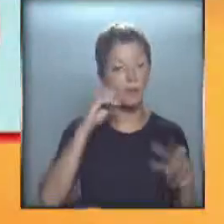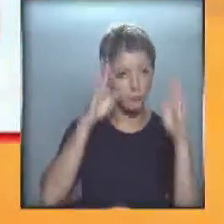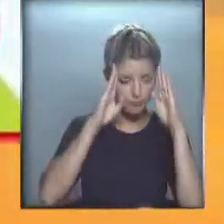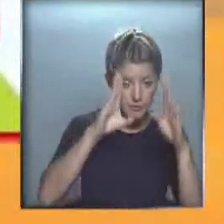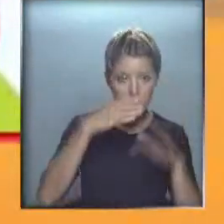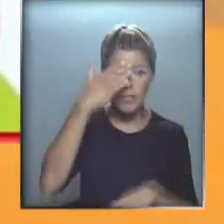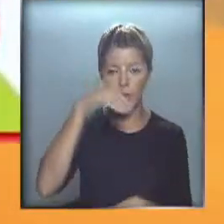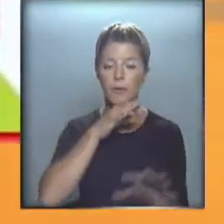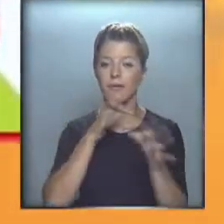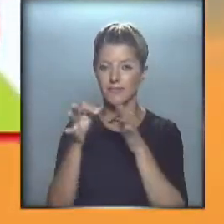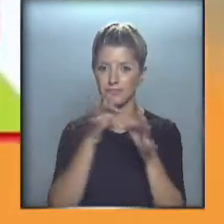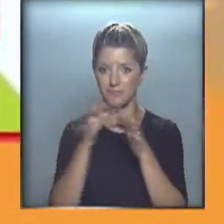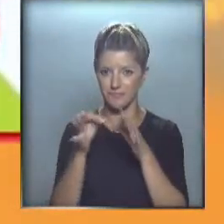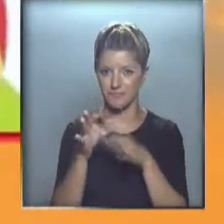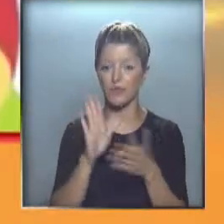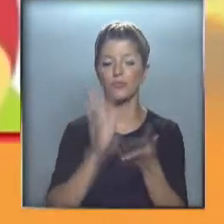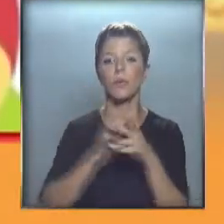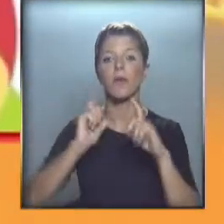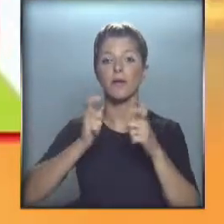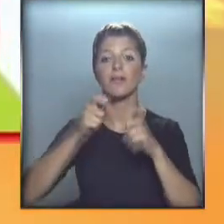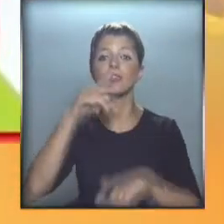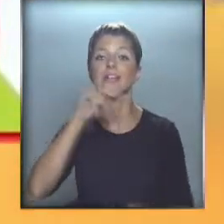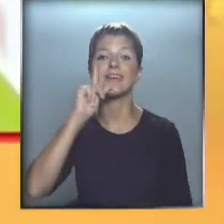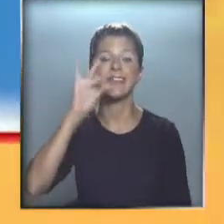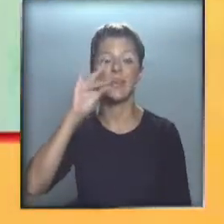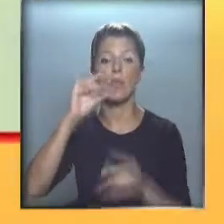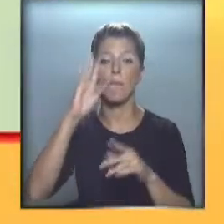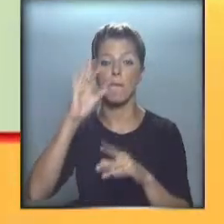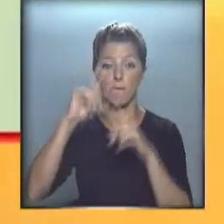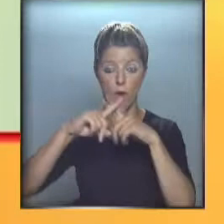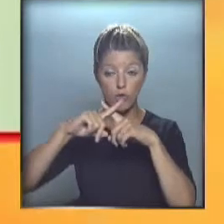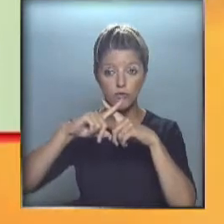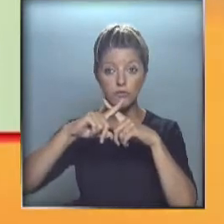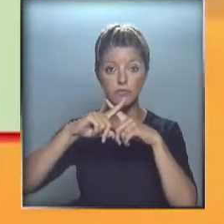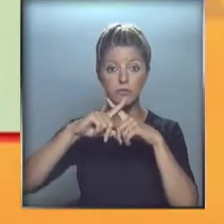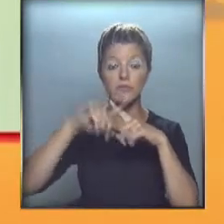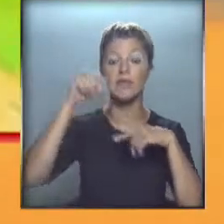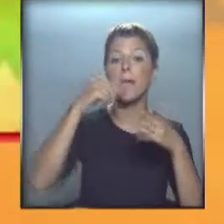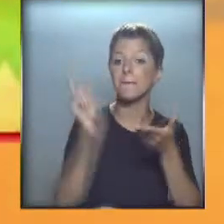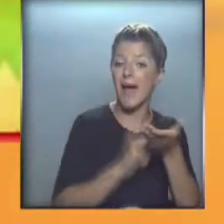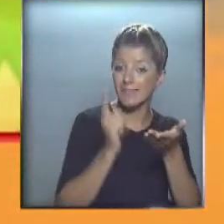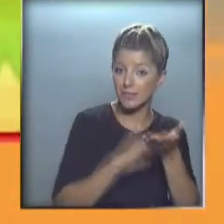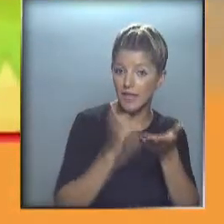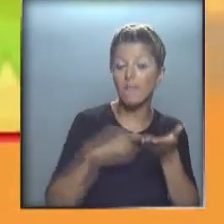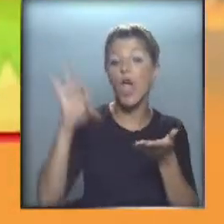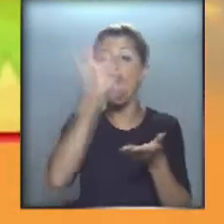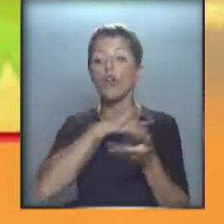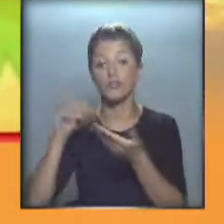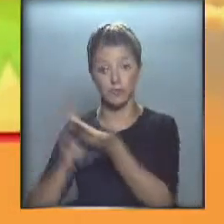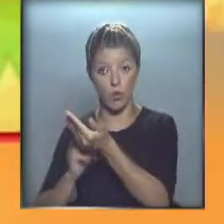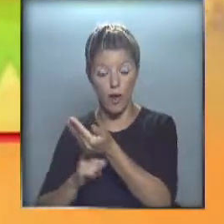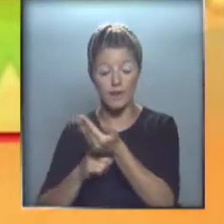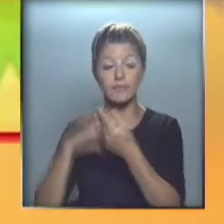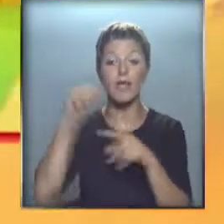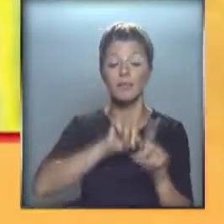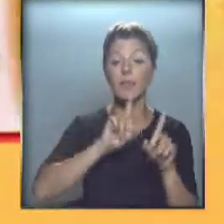y arrivederci las aplicaciones. Esto es Kidbox, es una interfaz para tablets o celulares, en donde los